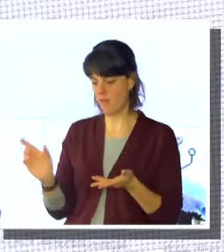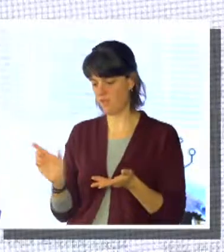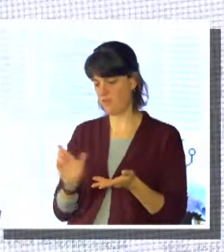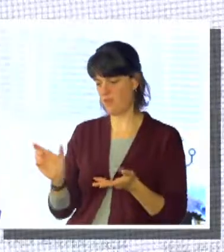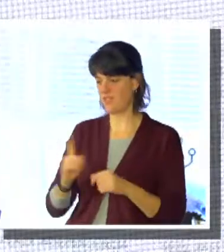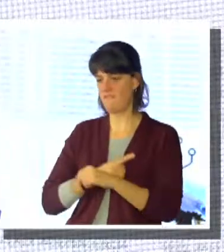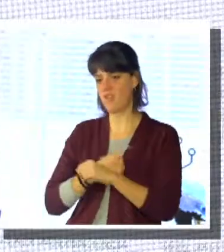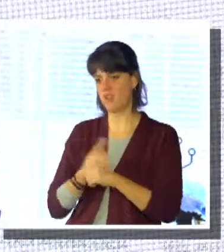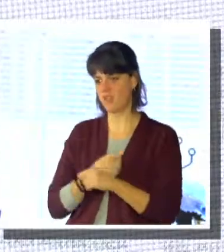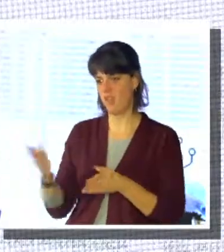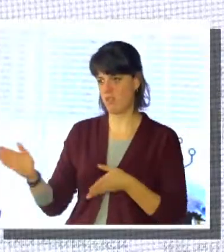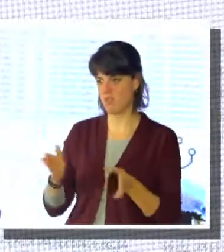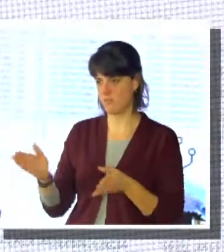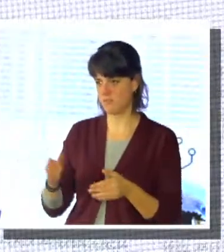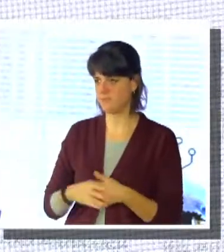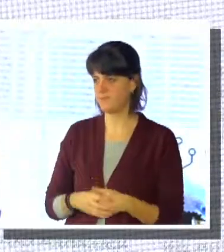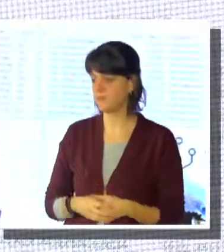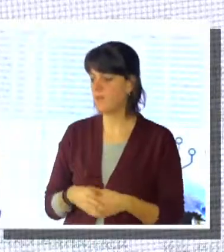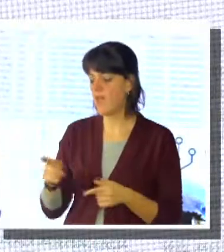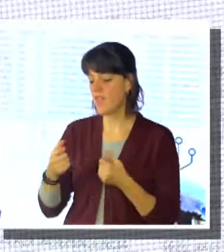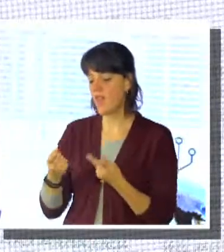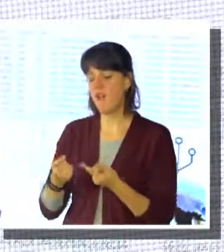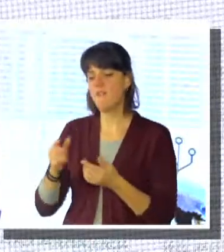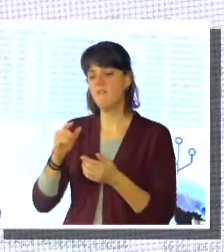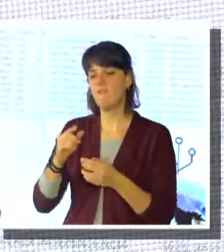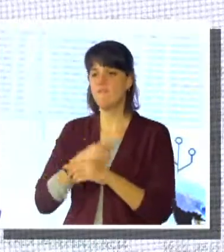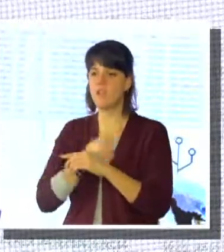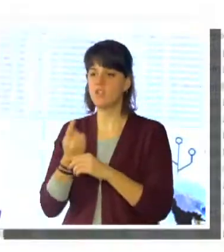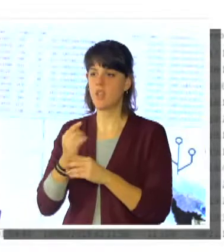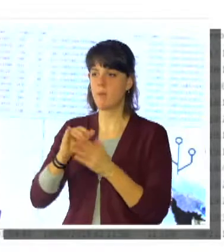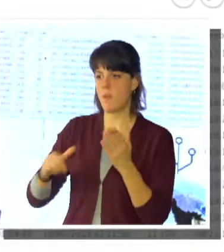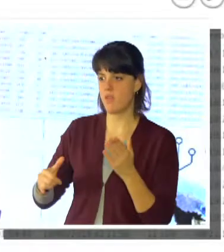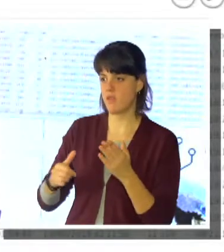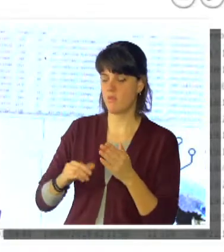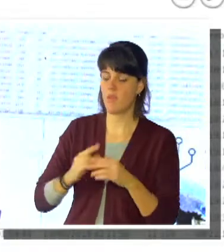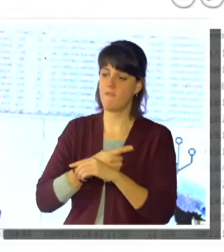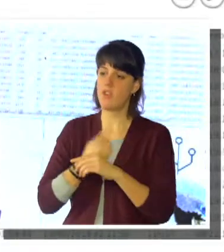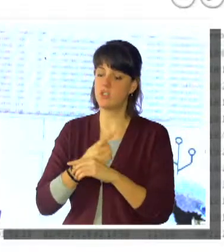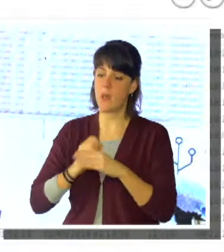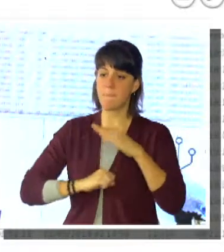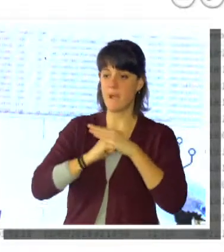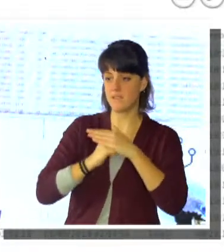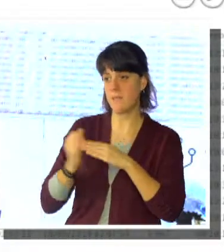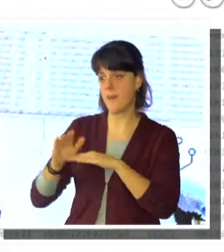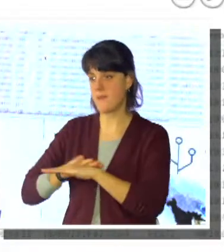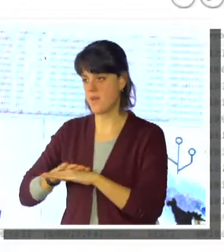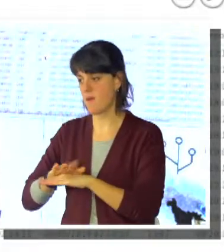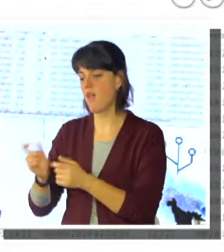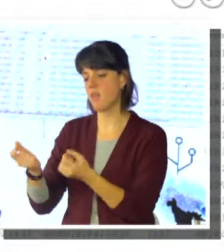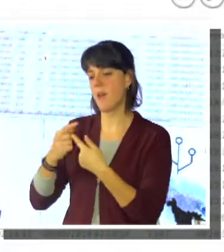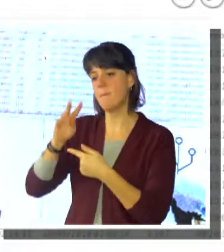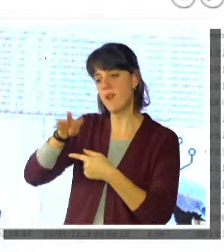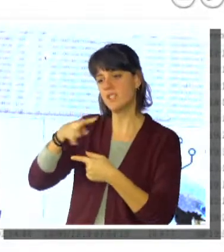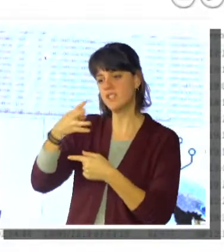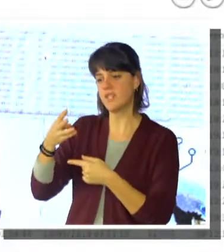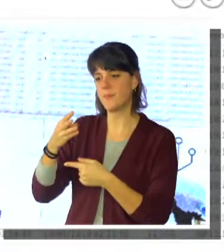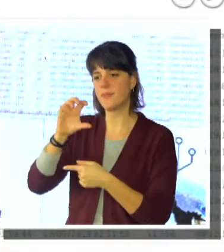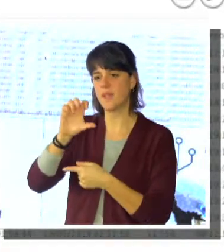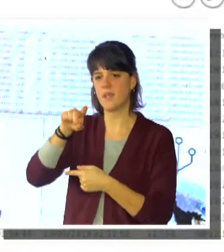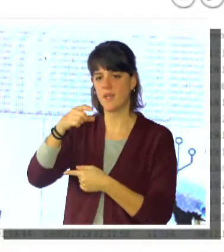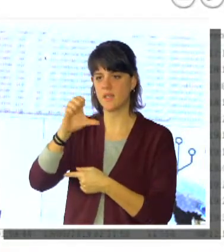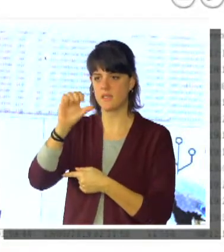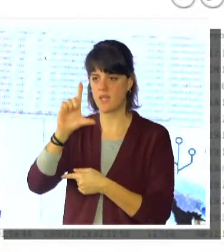valor, que en este caso es LS, que está entre 0 y 1, y nos determina o nos indica el grado de